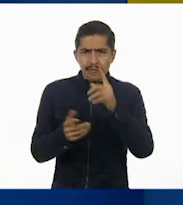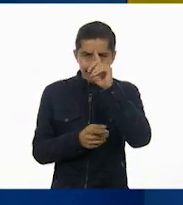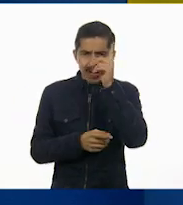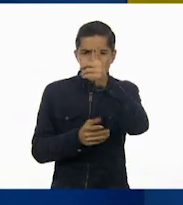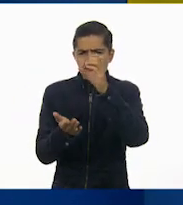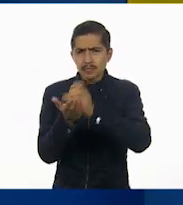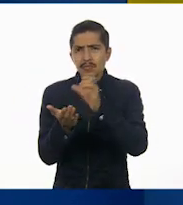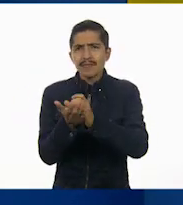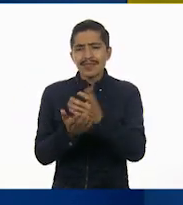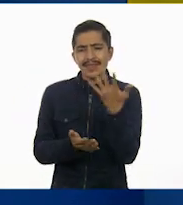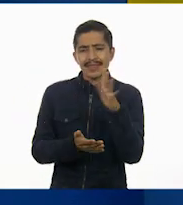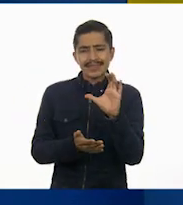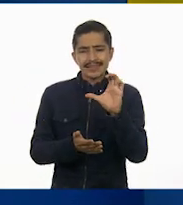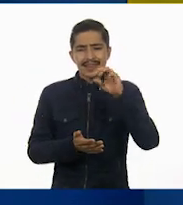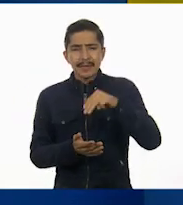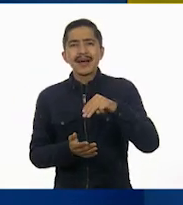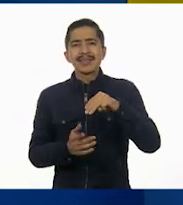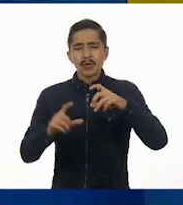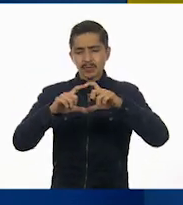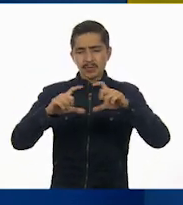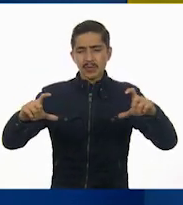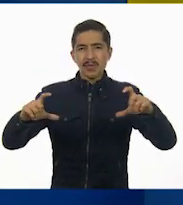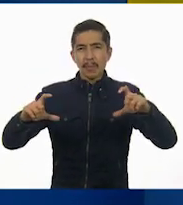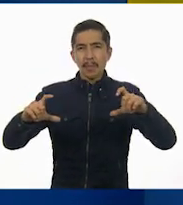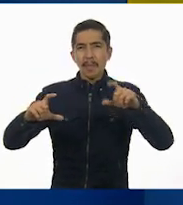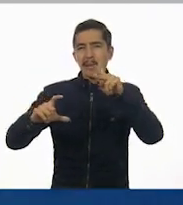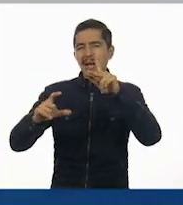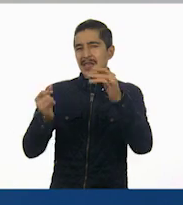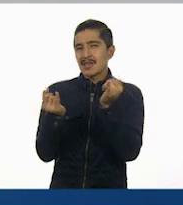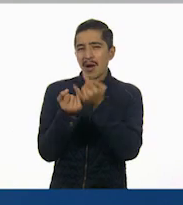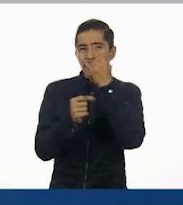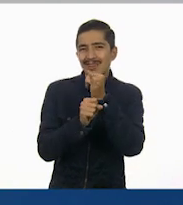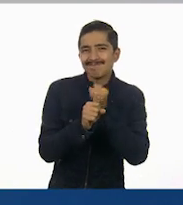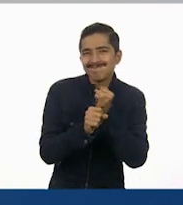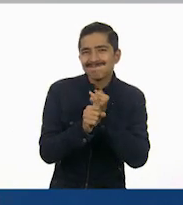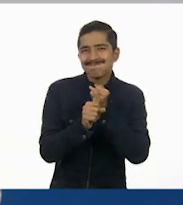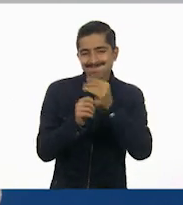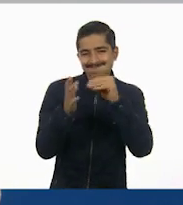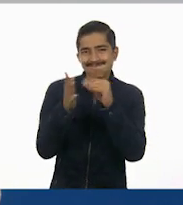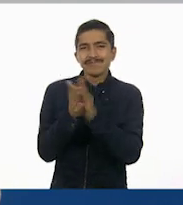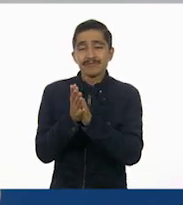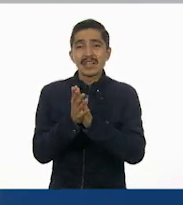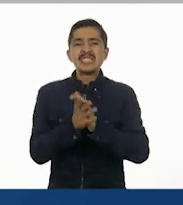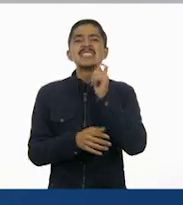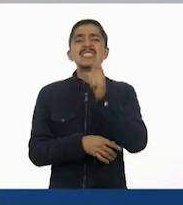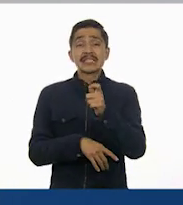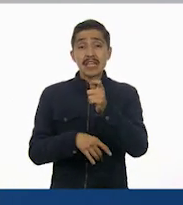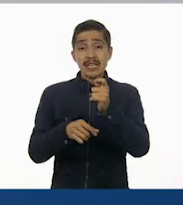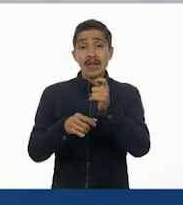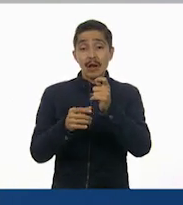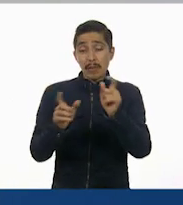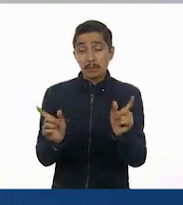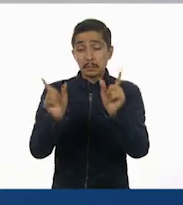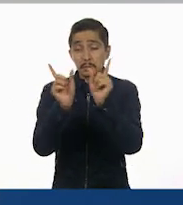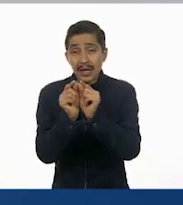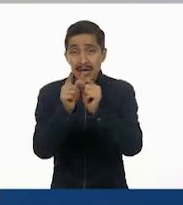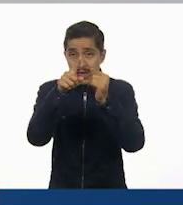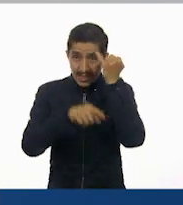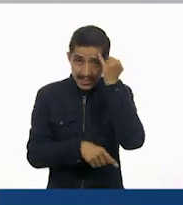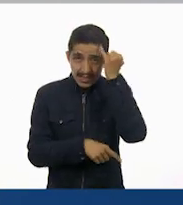centímetros, que funcionarán como tus fichas de investigación. En las fichas de resumen se sintetizan las